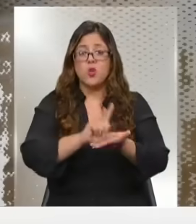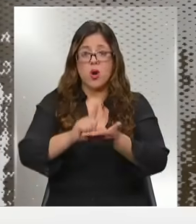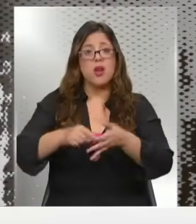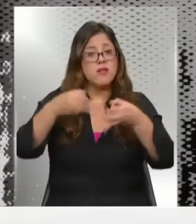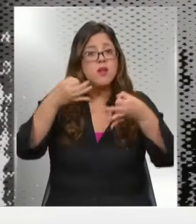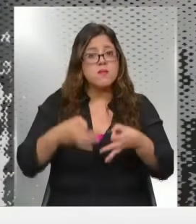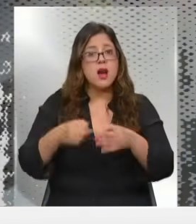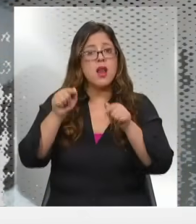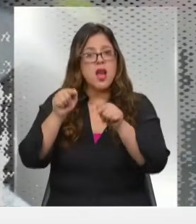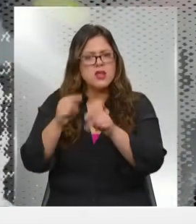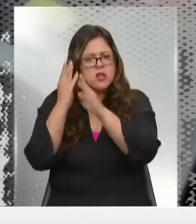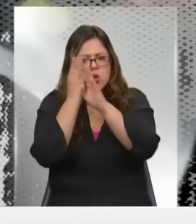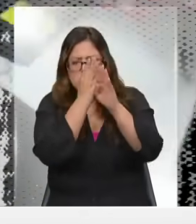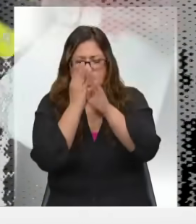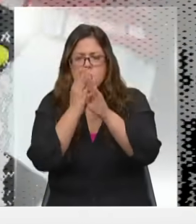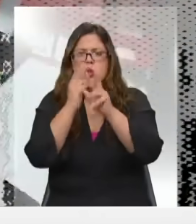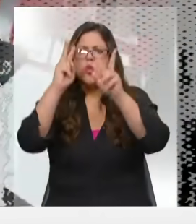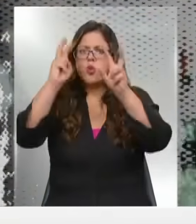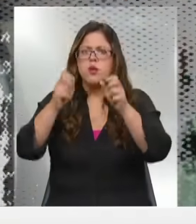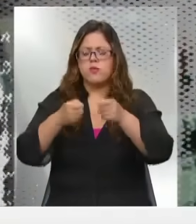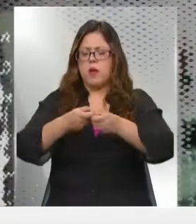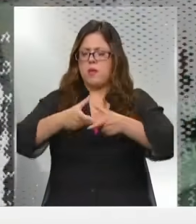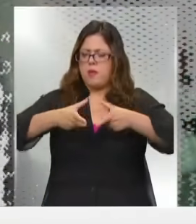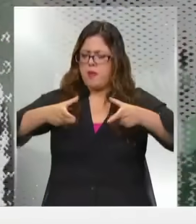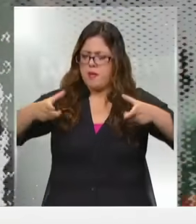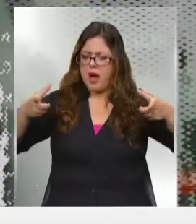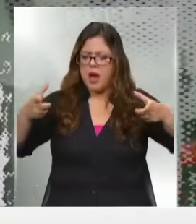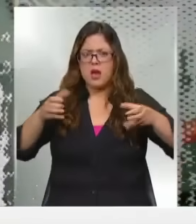crimen que esconde un circuito delictual más grande